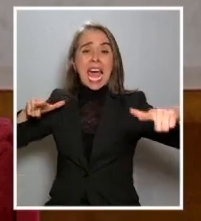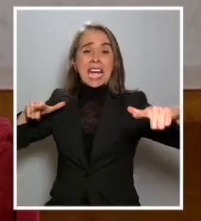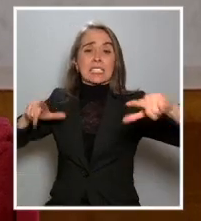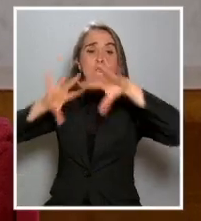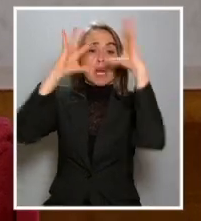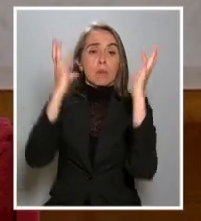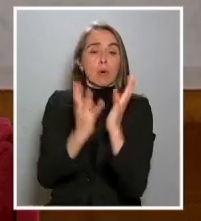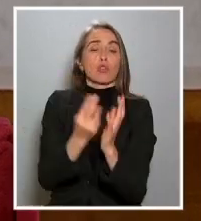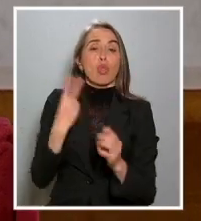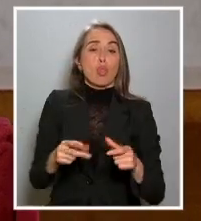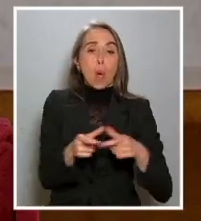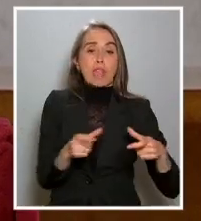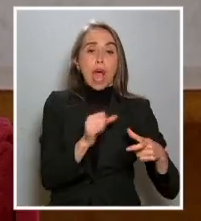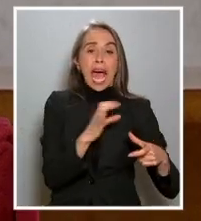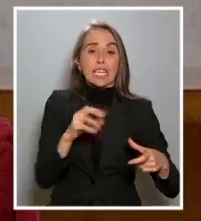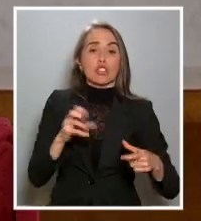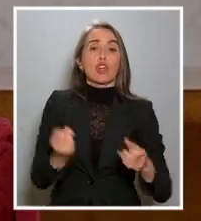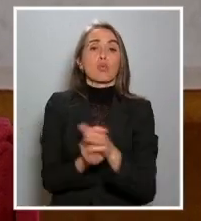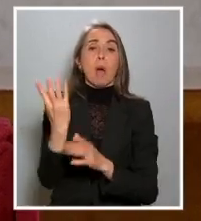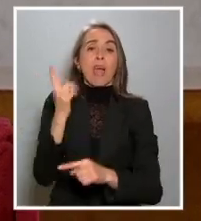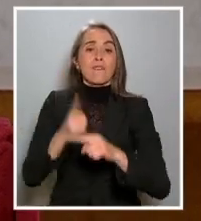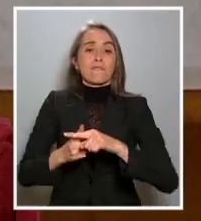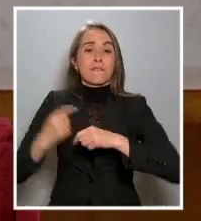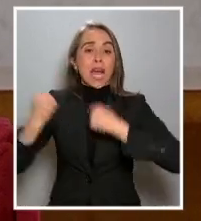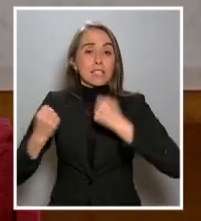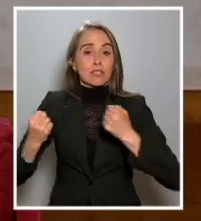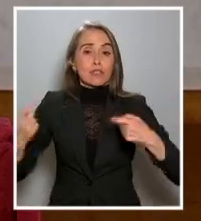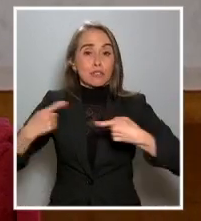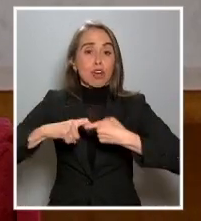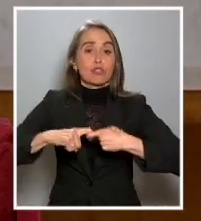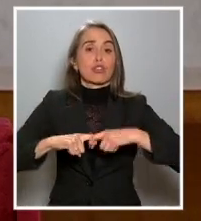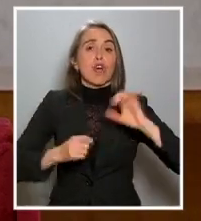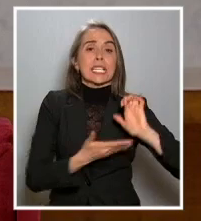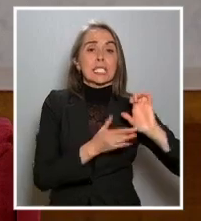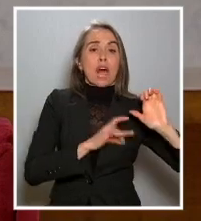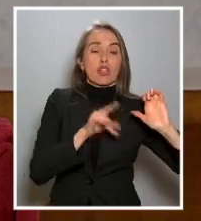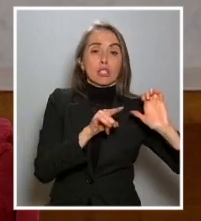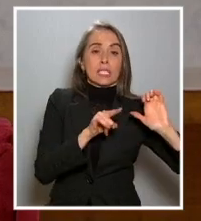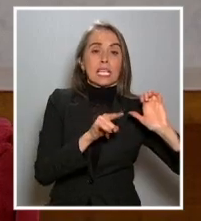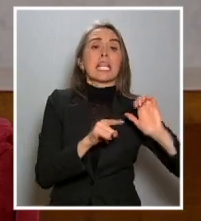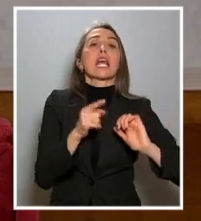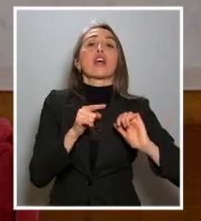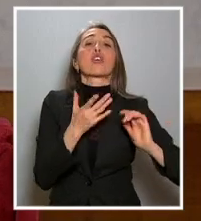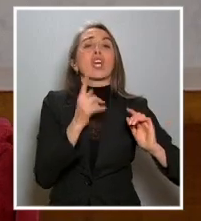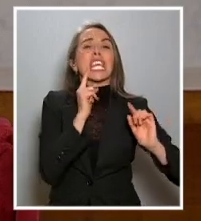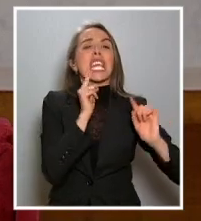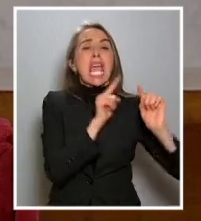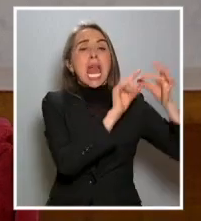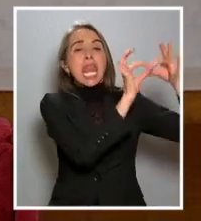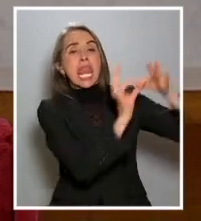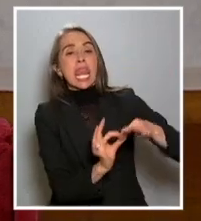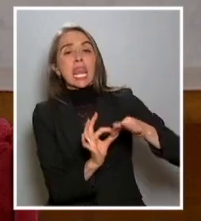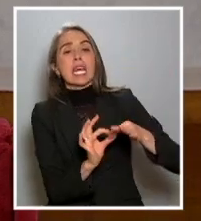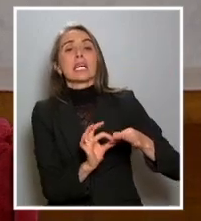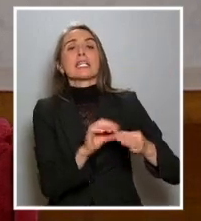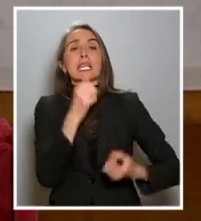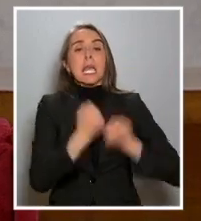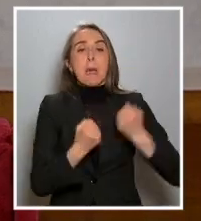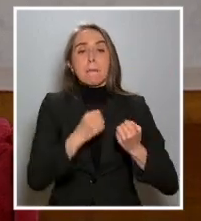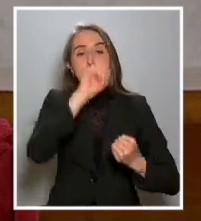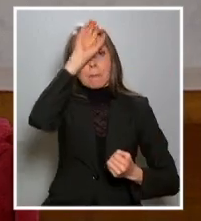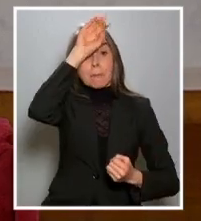mayoría accionaria de la nueva asociación va a estar en manos del Estado de Chile a través de la estatal Codelco. Y estamos